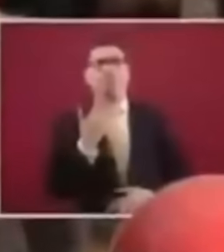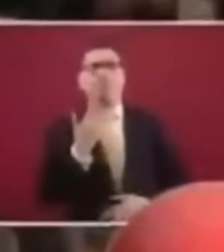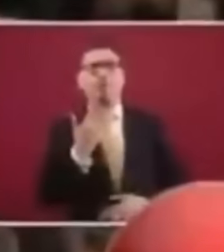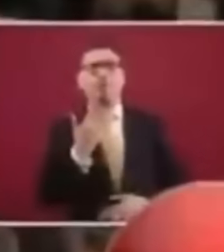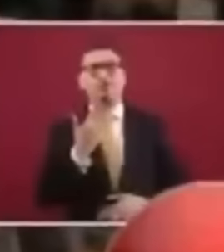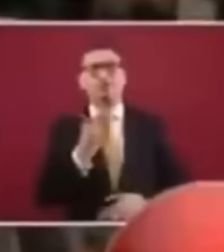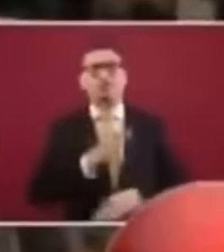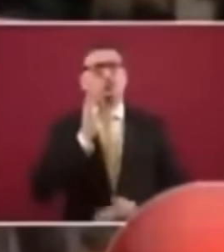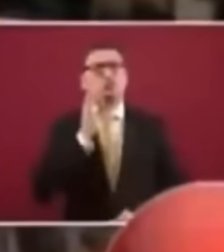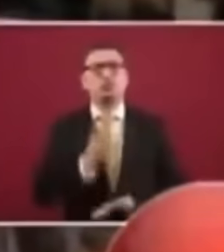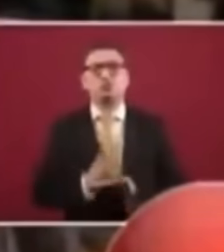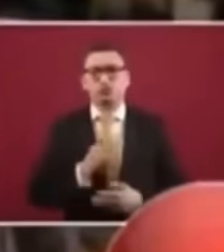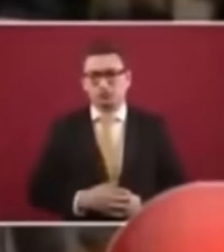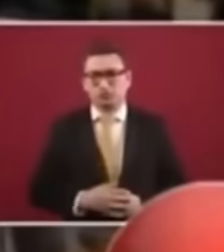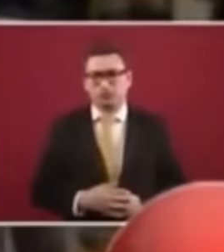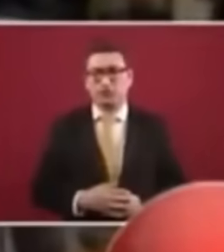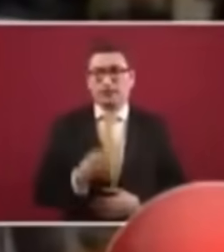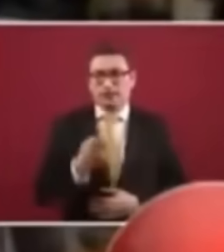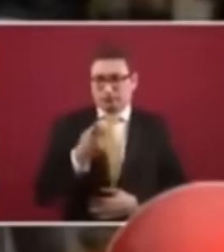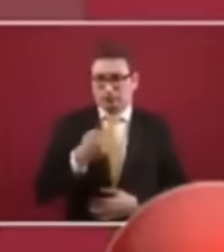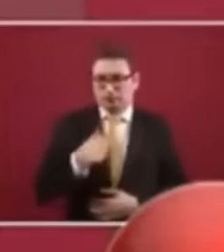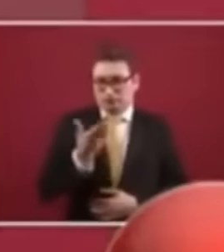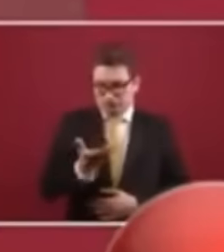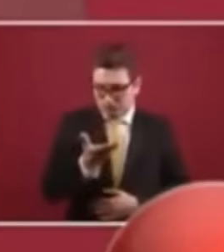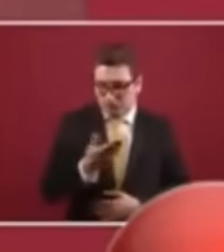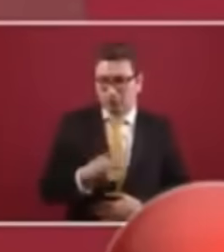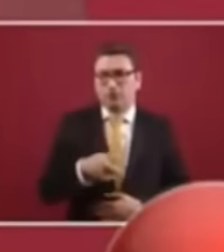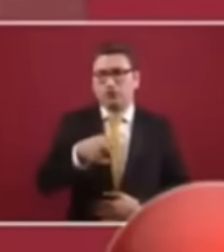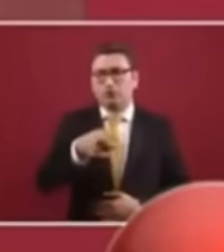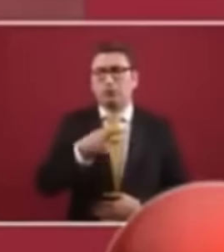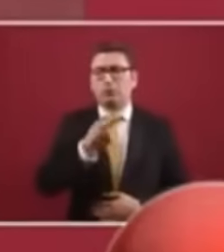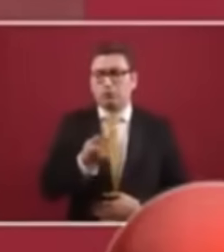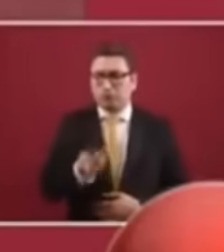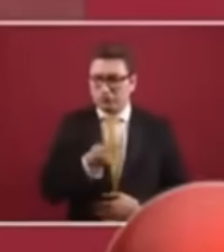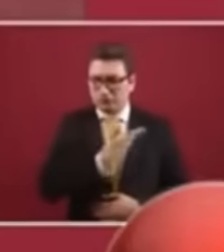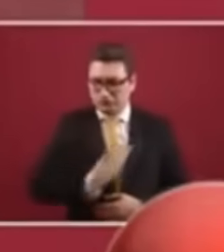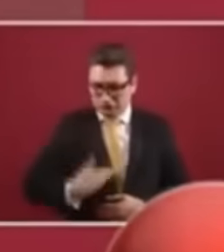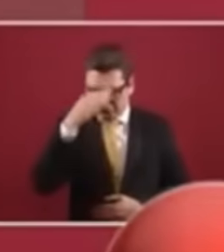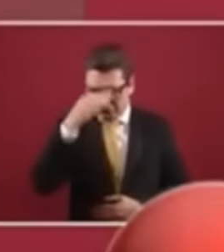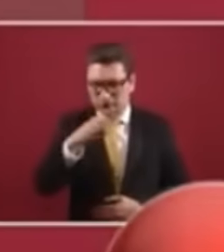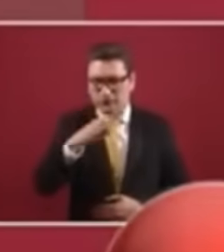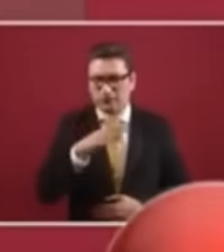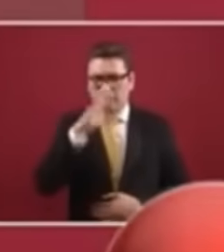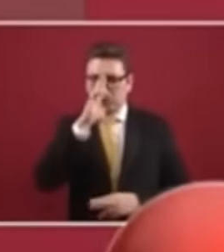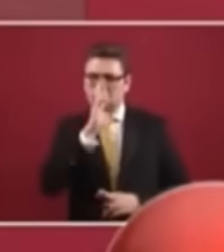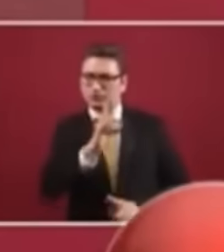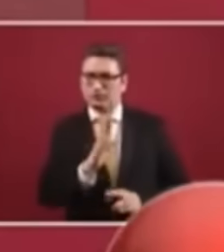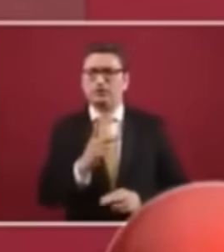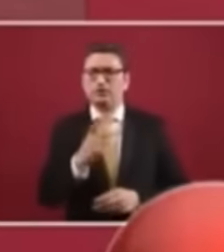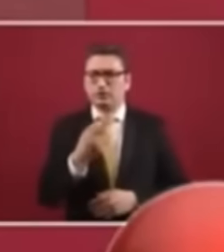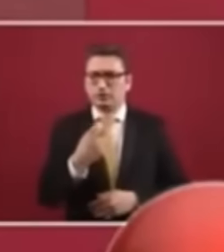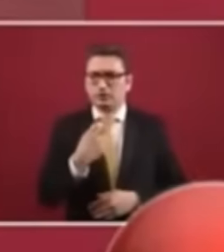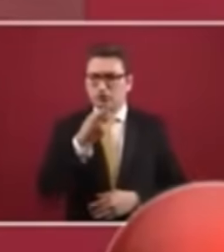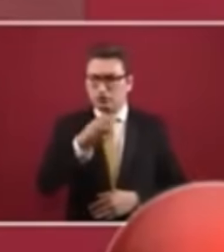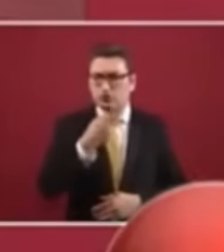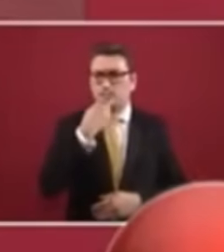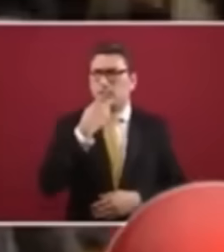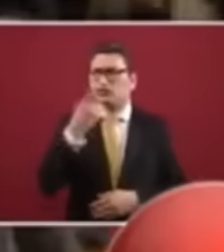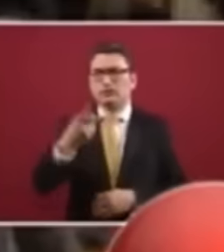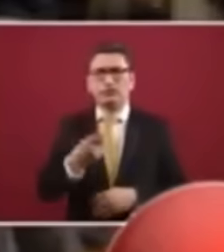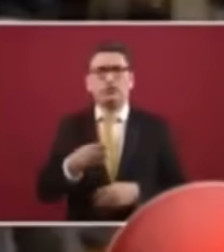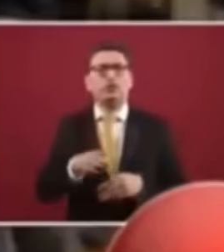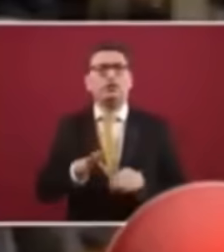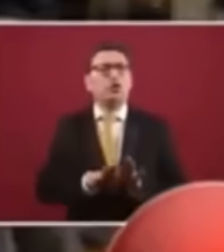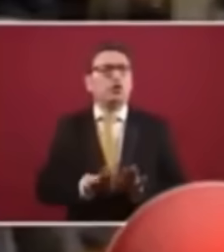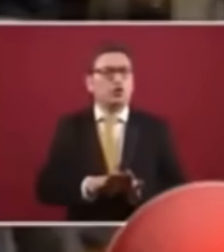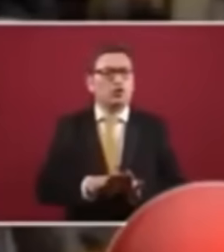Señor presidente, me gustaría solicitarle con mucho respeto que dé a conocer cómo y cuánto se ha